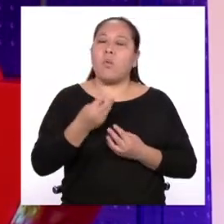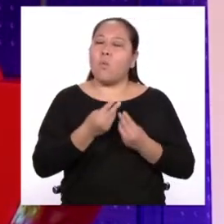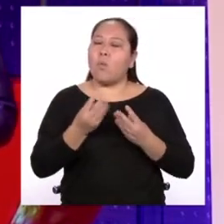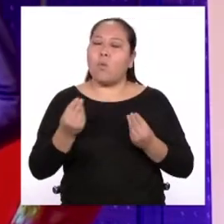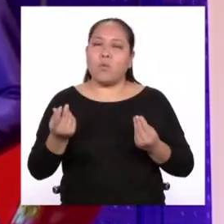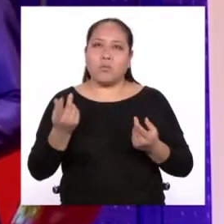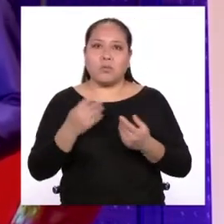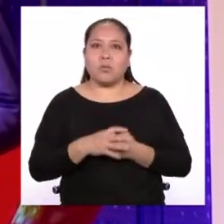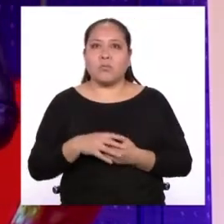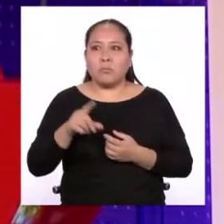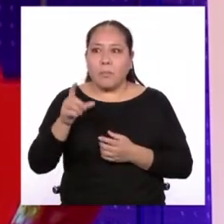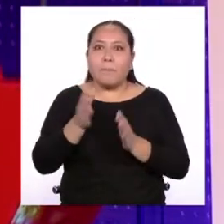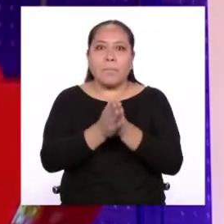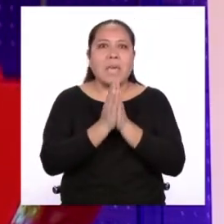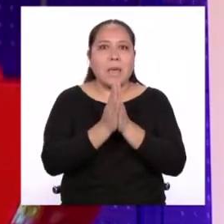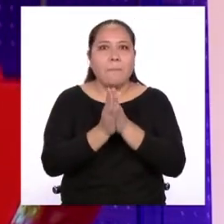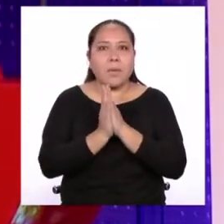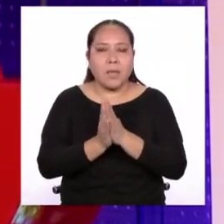producción.